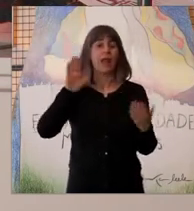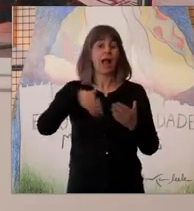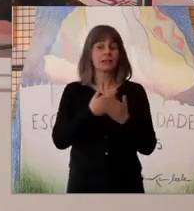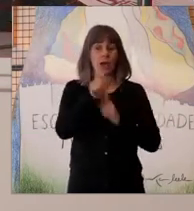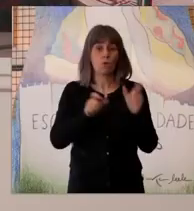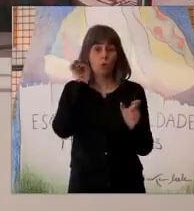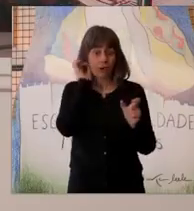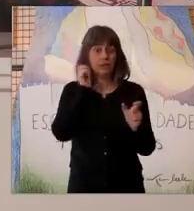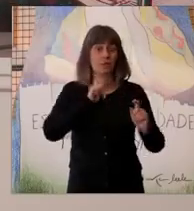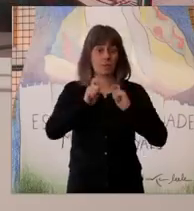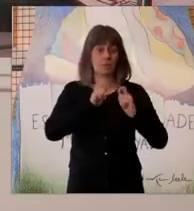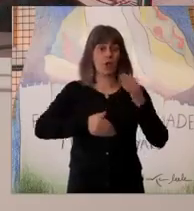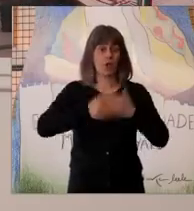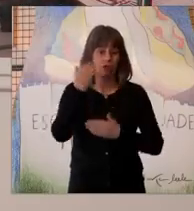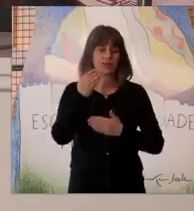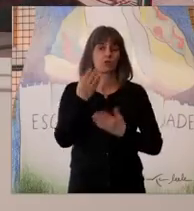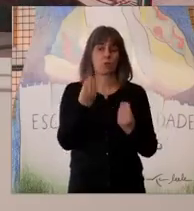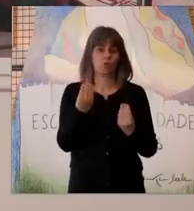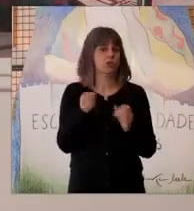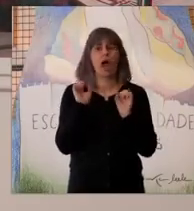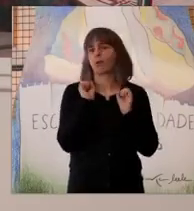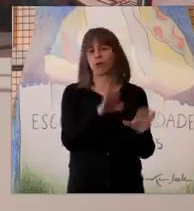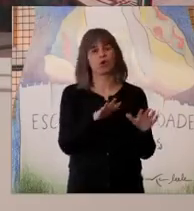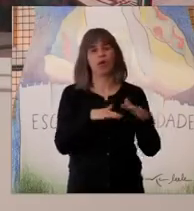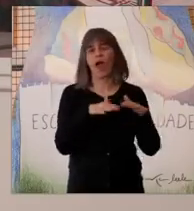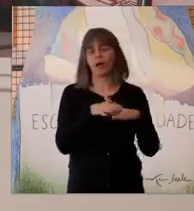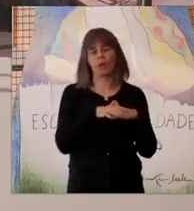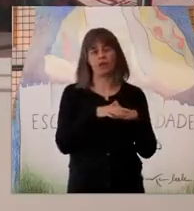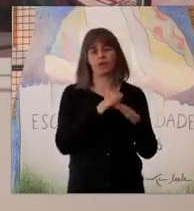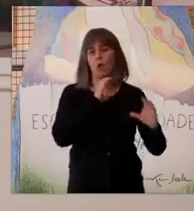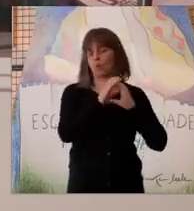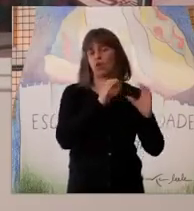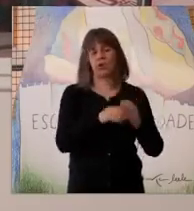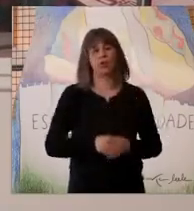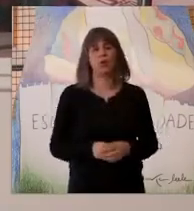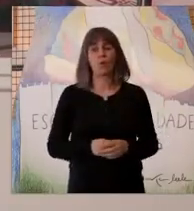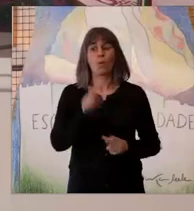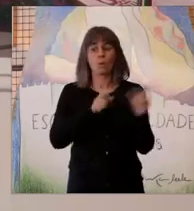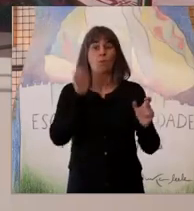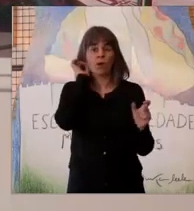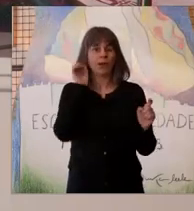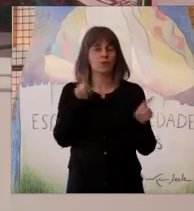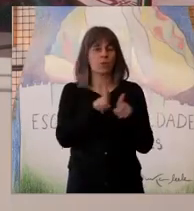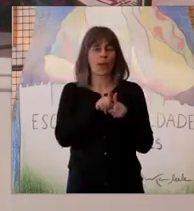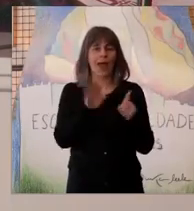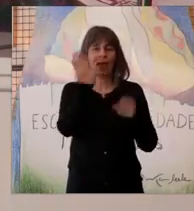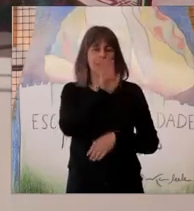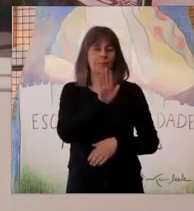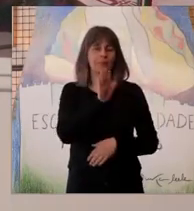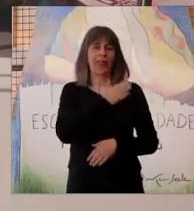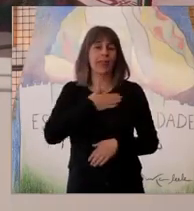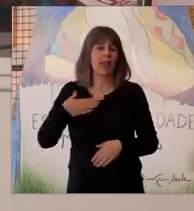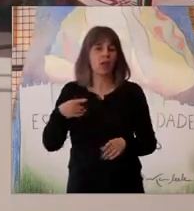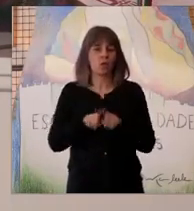este país que han dejado de usar las redes de comunicación mujeres que mantienen un perfil bajo sobre algunas cuestiones